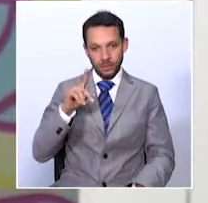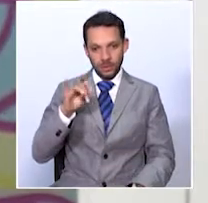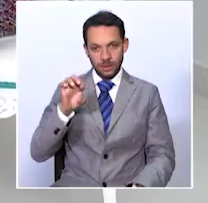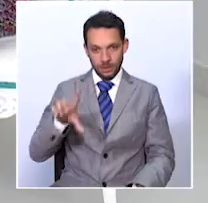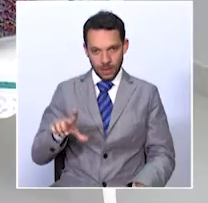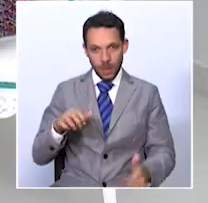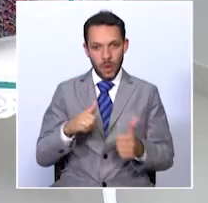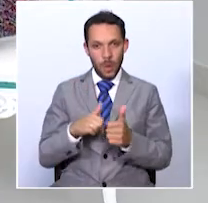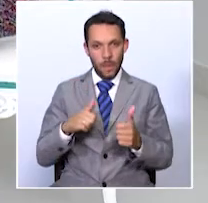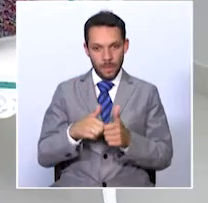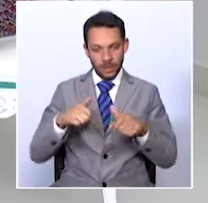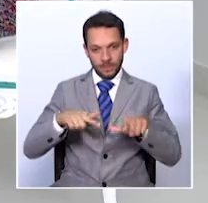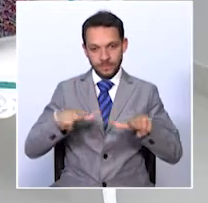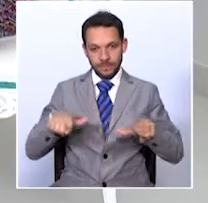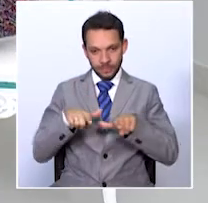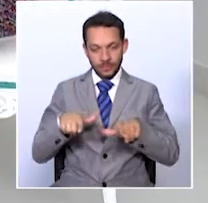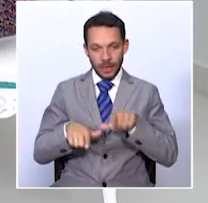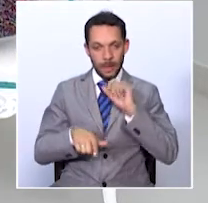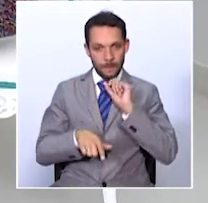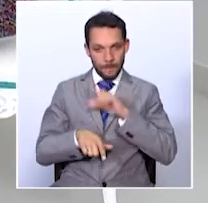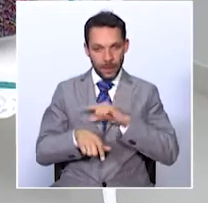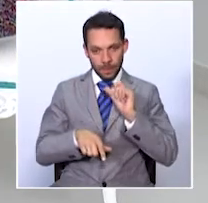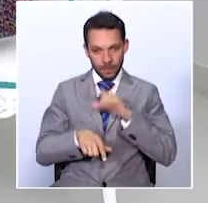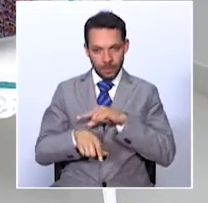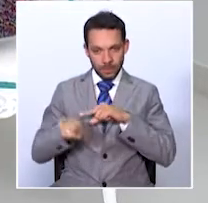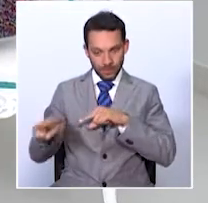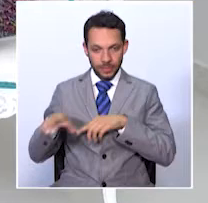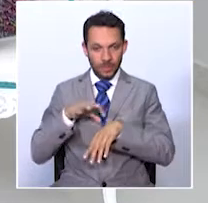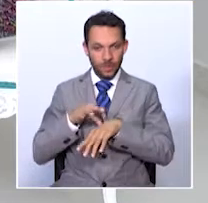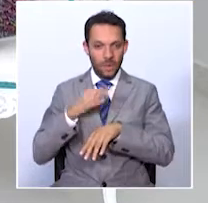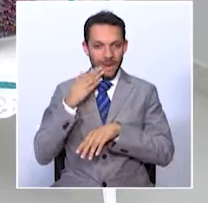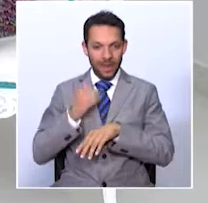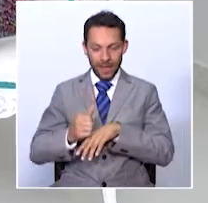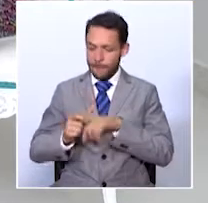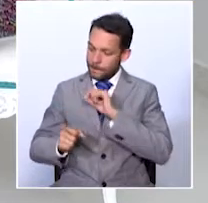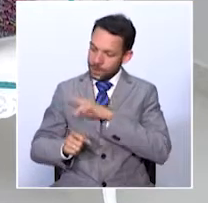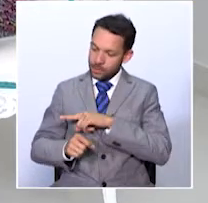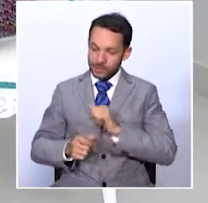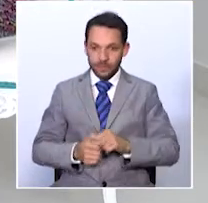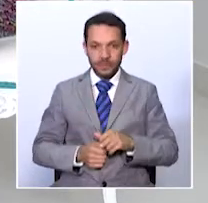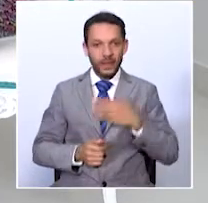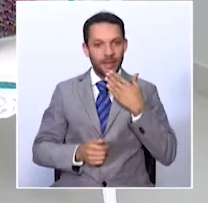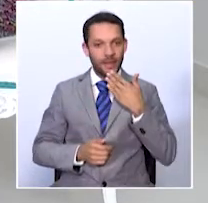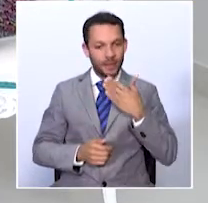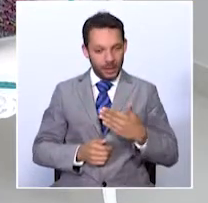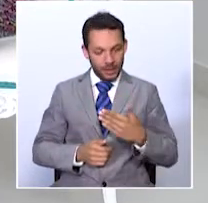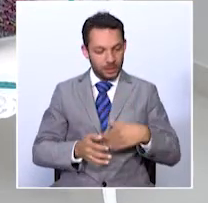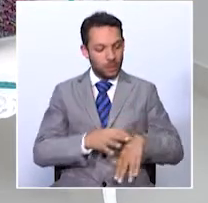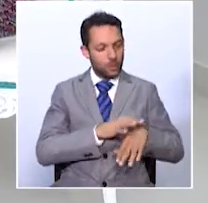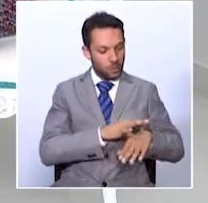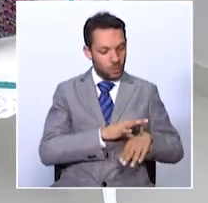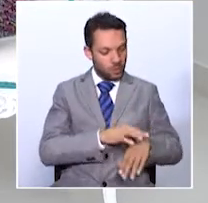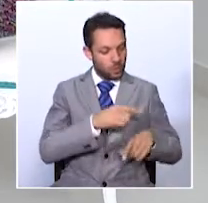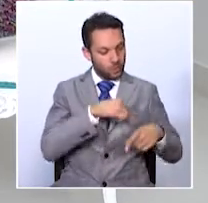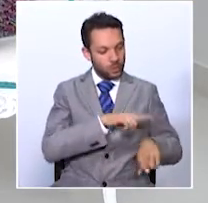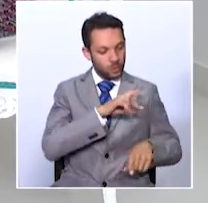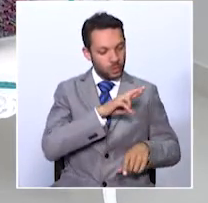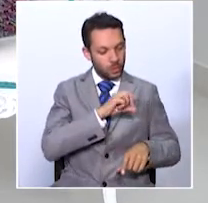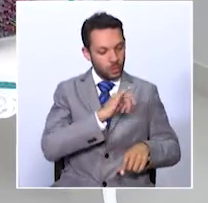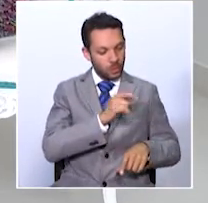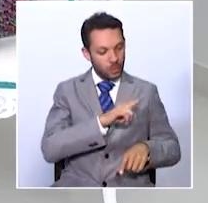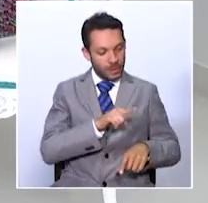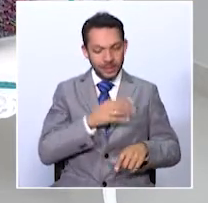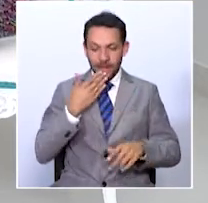nuestros parques de la salud, le va a hacer a la doctora Colombia Quintero. Muchas gracias, doctor Rojas, y muchas gracias, doctora